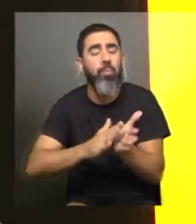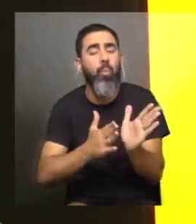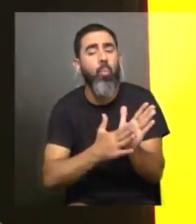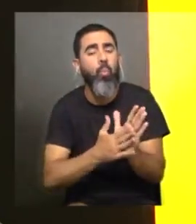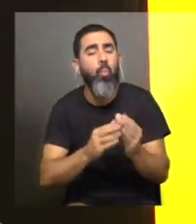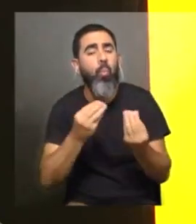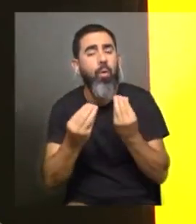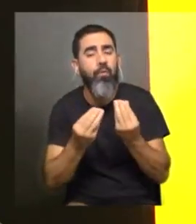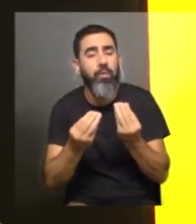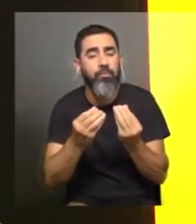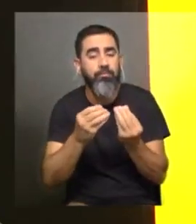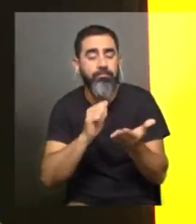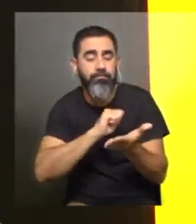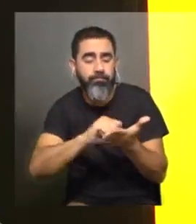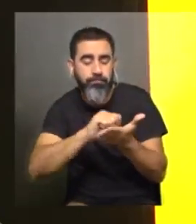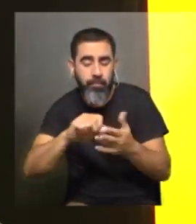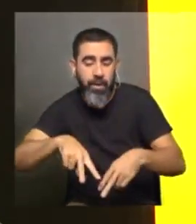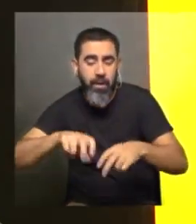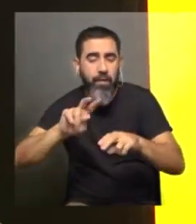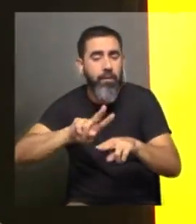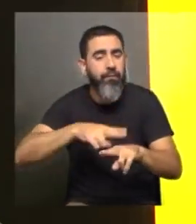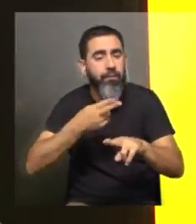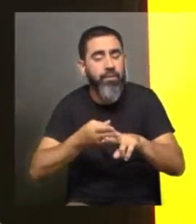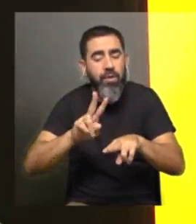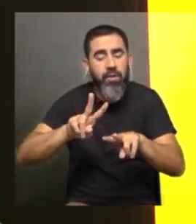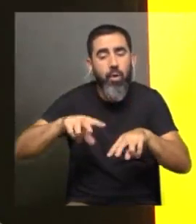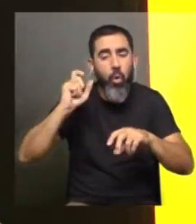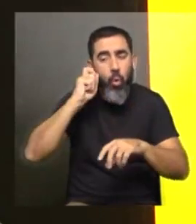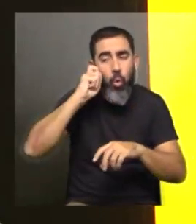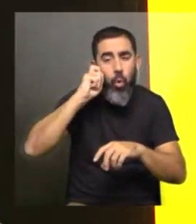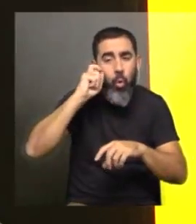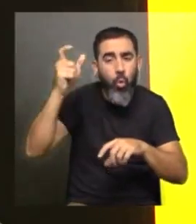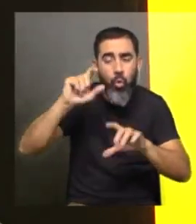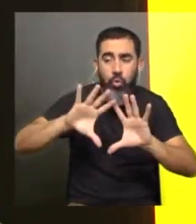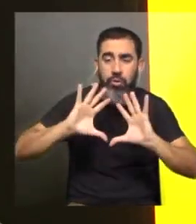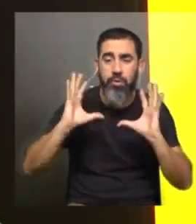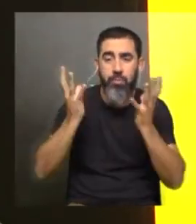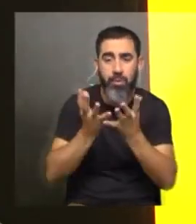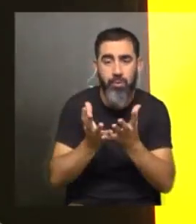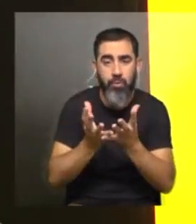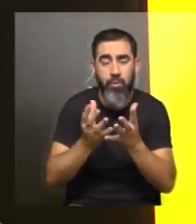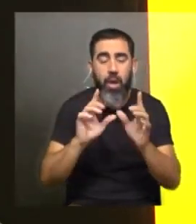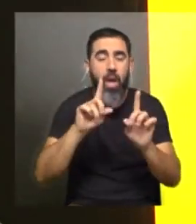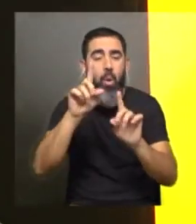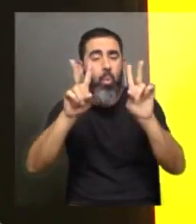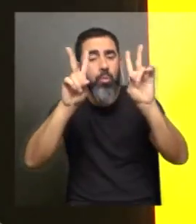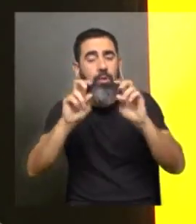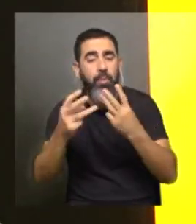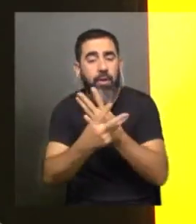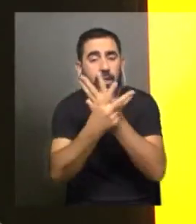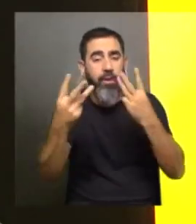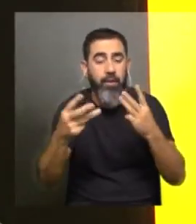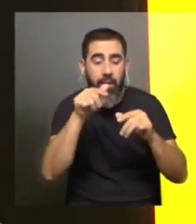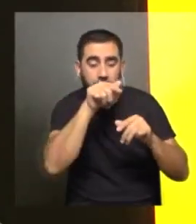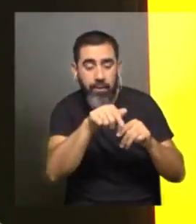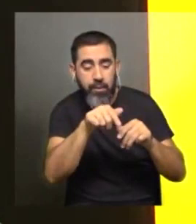que toma nota, revisa, repasa todo el conocimiento generado a escala planetaria sobre un determinado asunto y extrae de